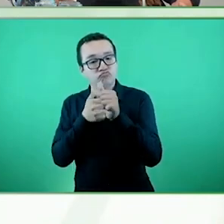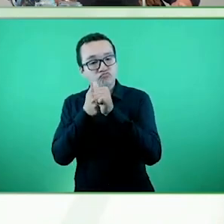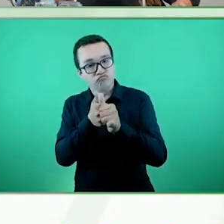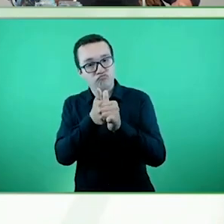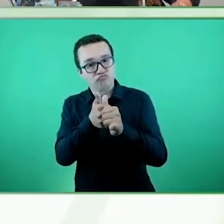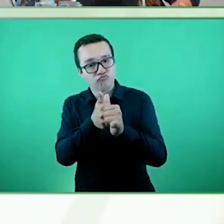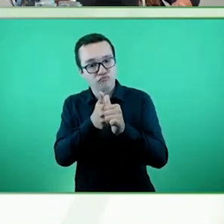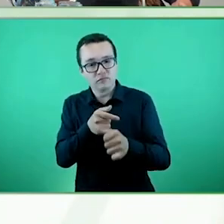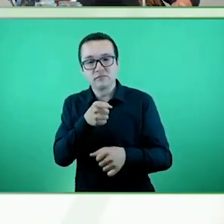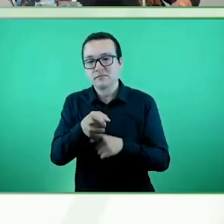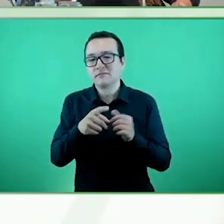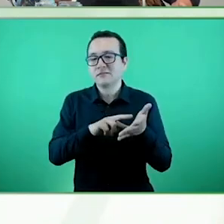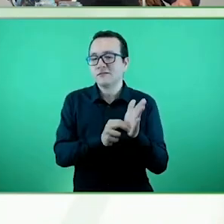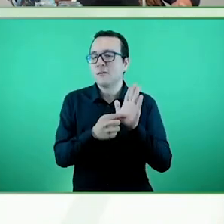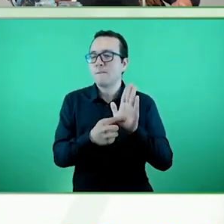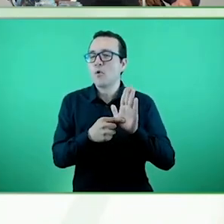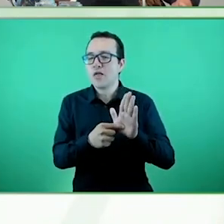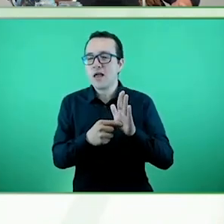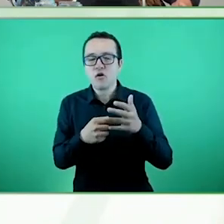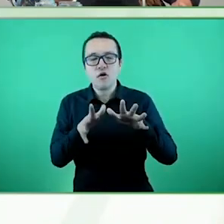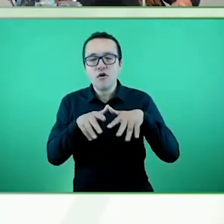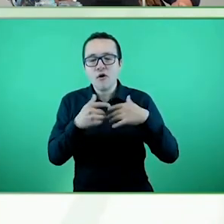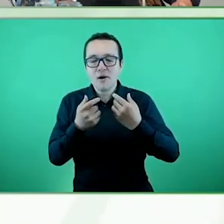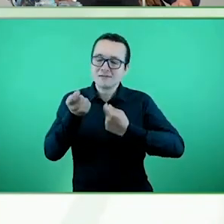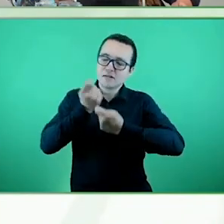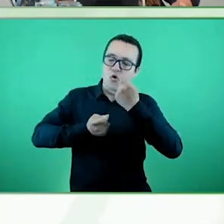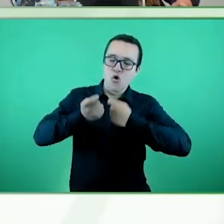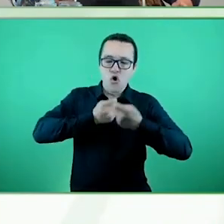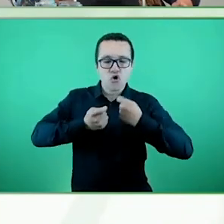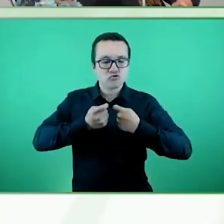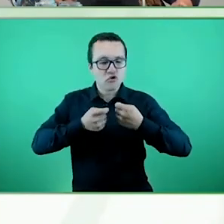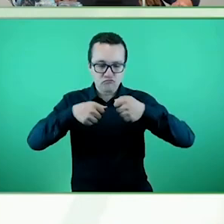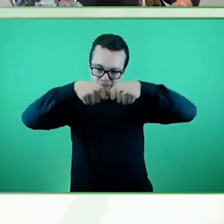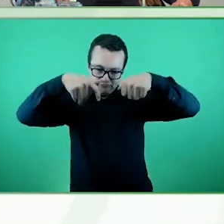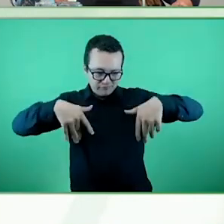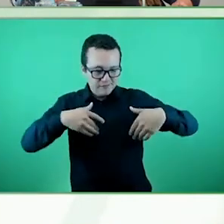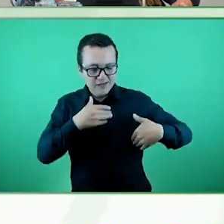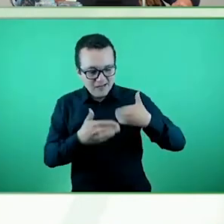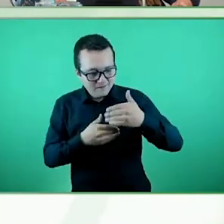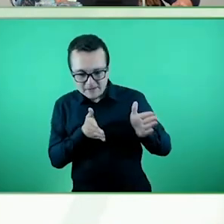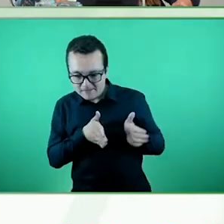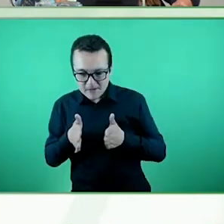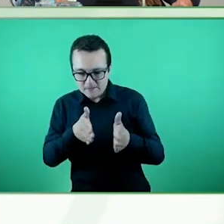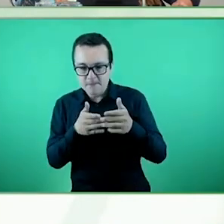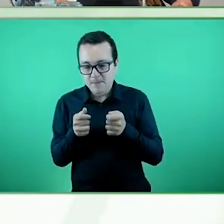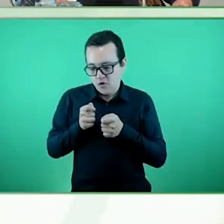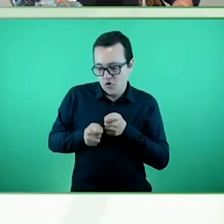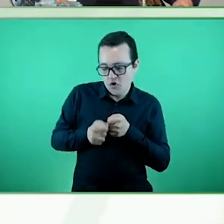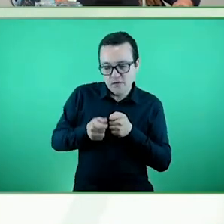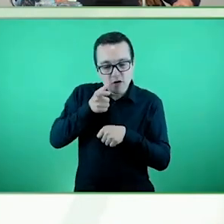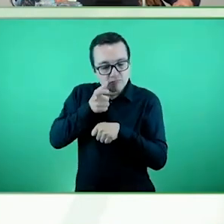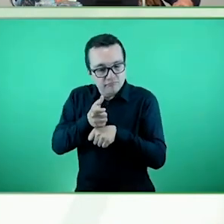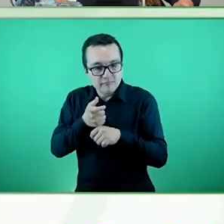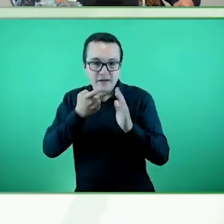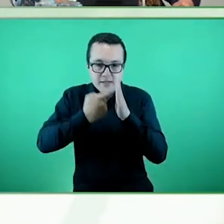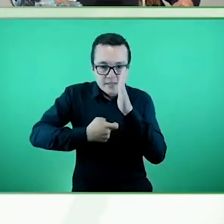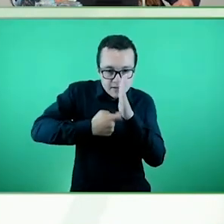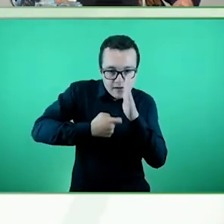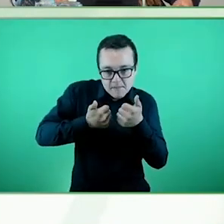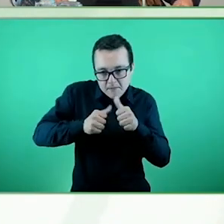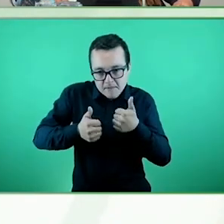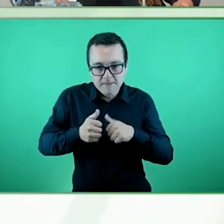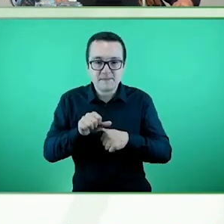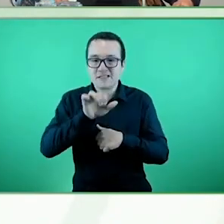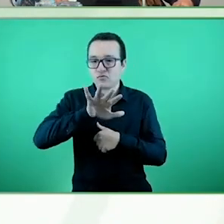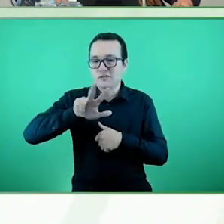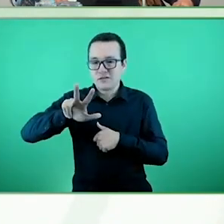de negocios, gestión contable y tributaria, donde más de 53 personas han sido asesoradas.